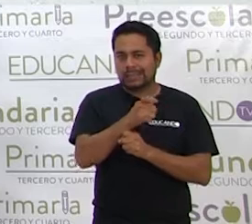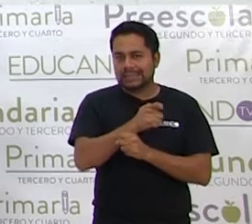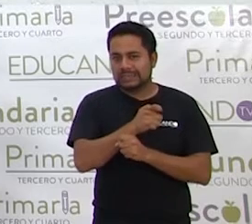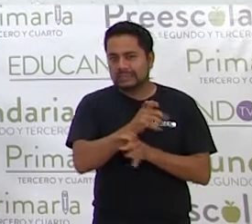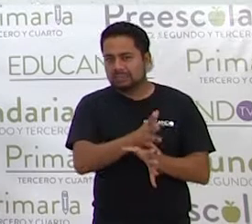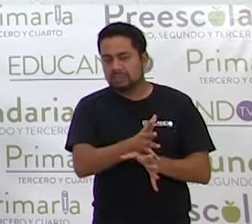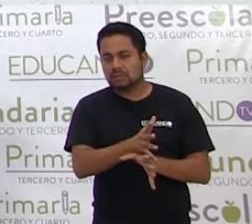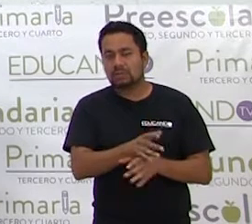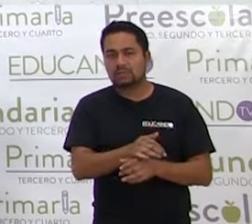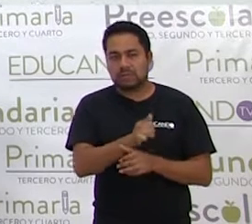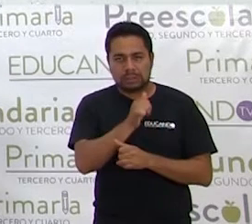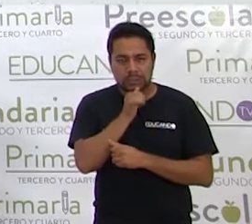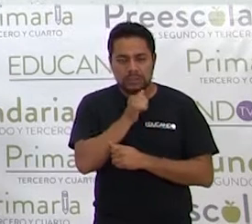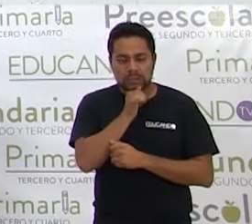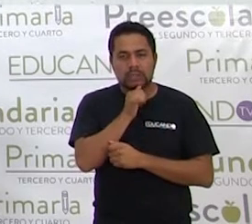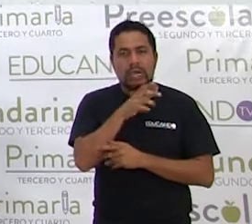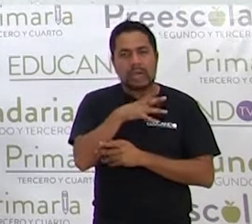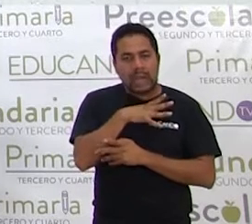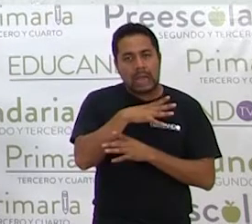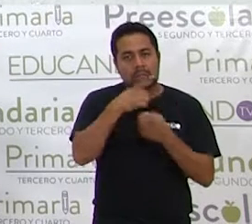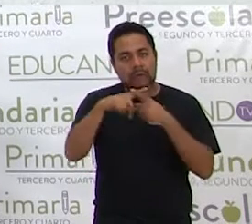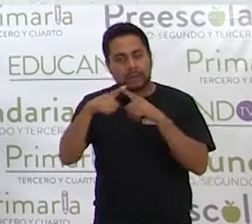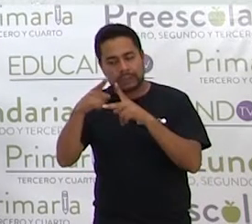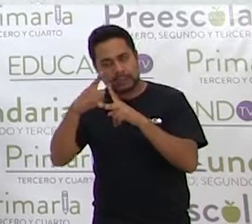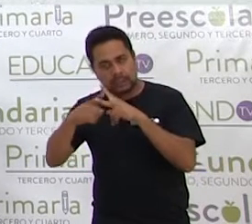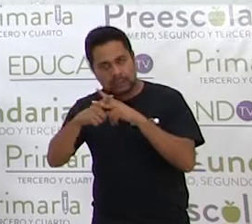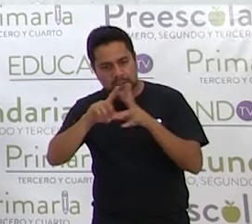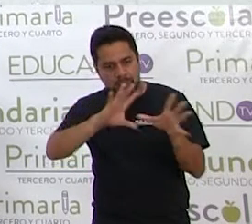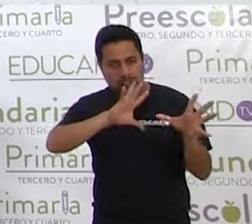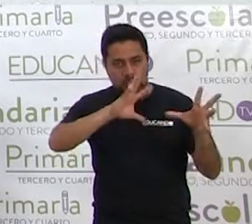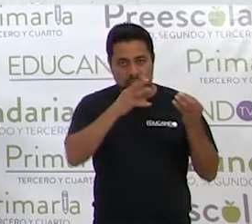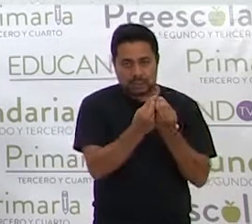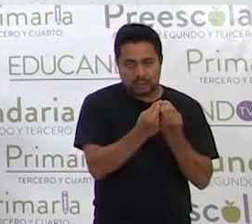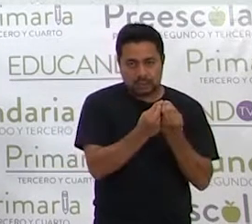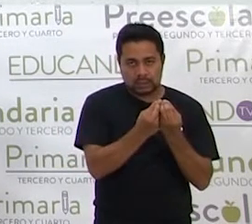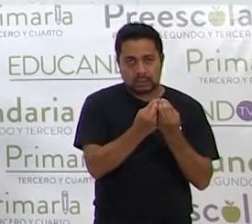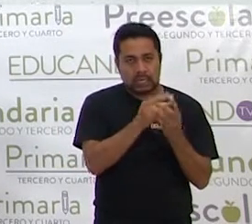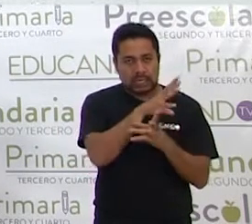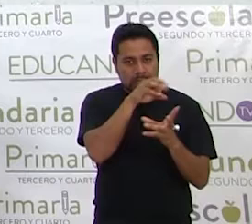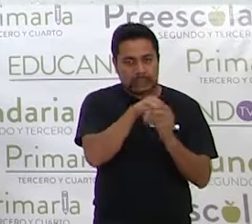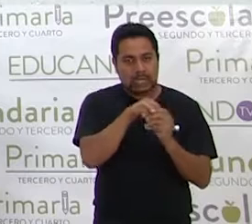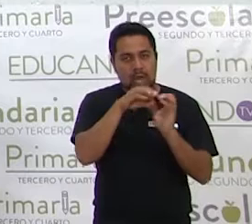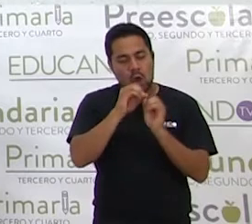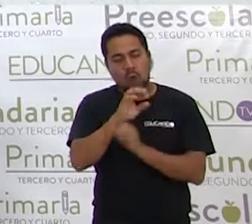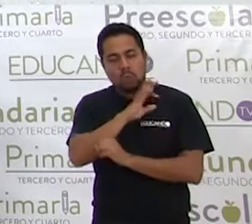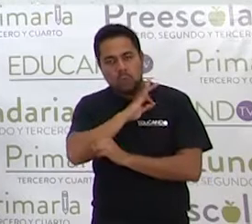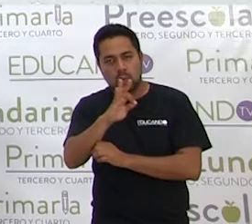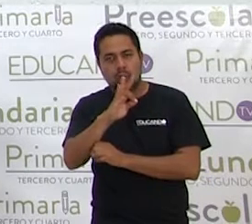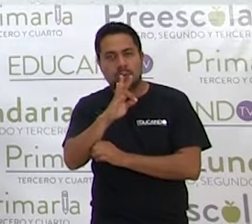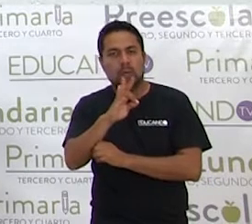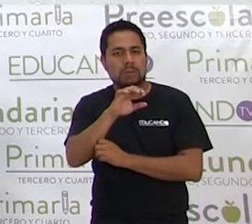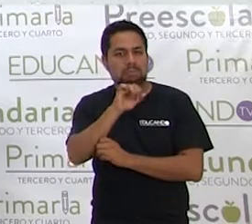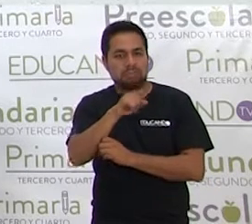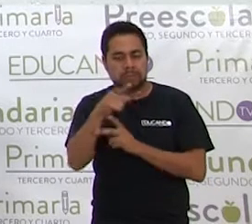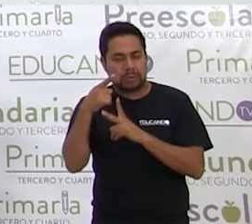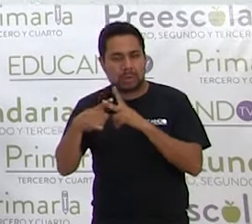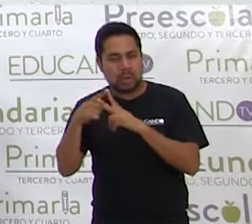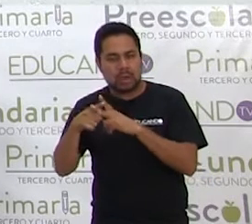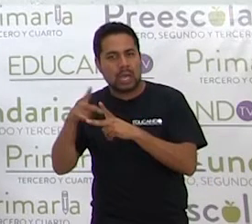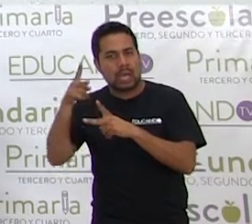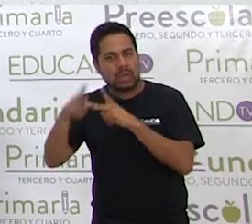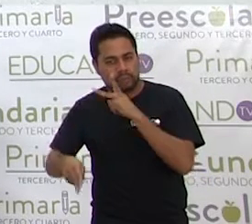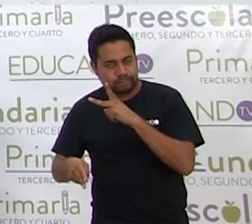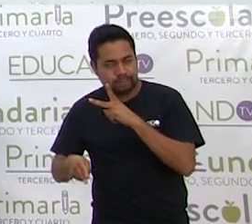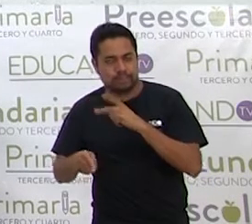puede haber ecuaciones enteras y puede haber ecuaciones fraccionarias hay